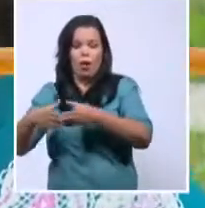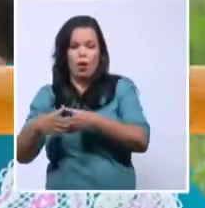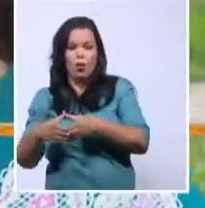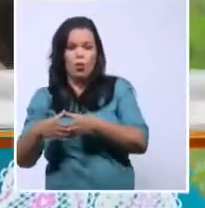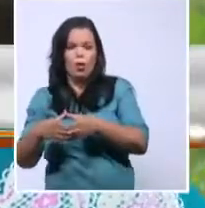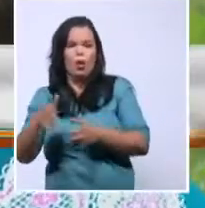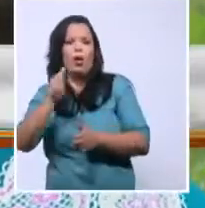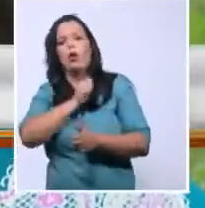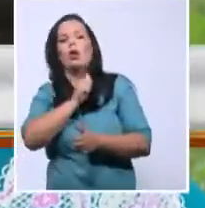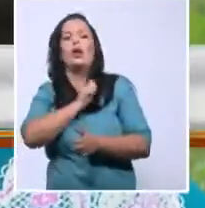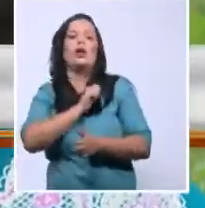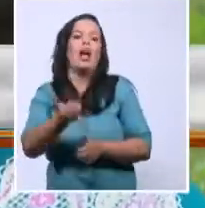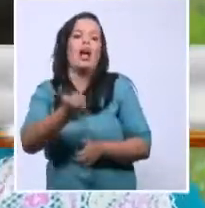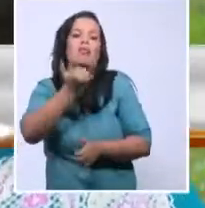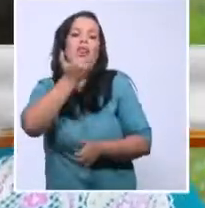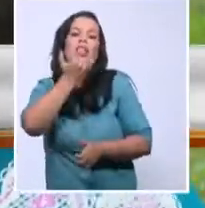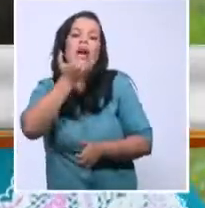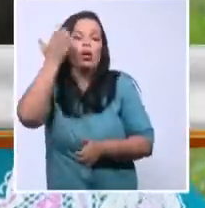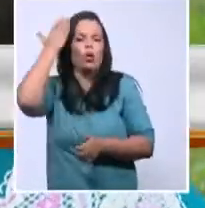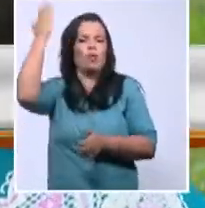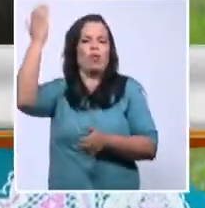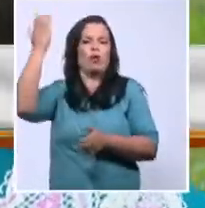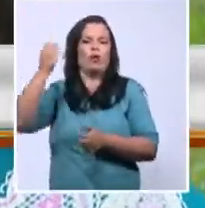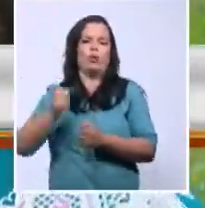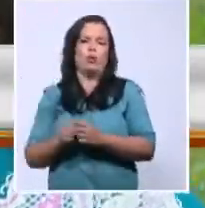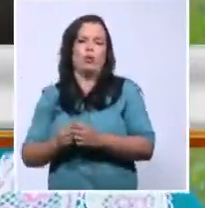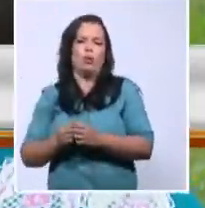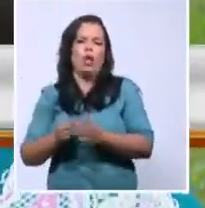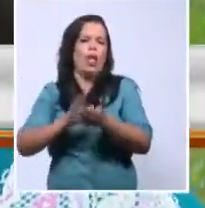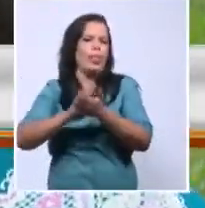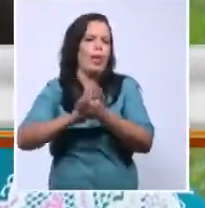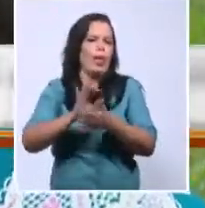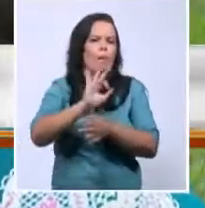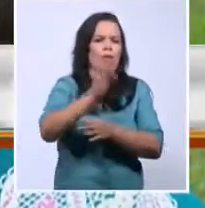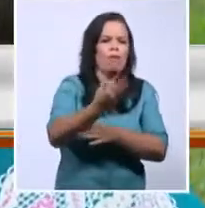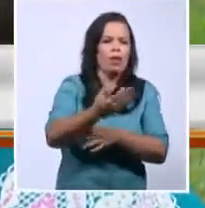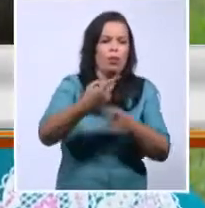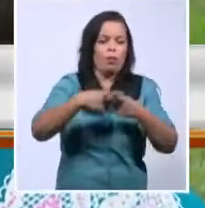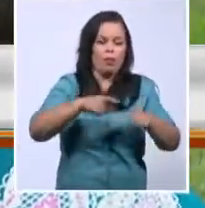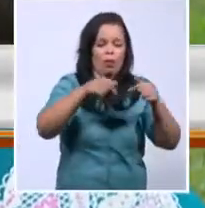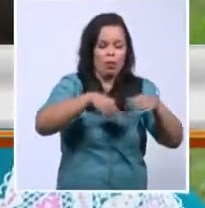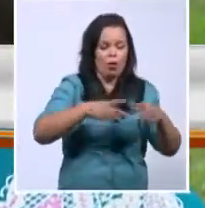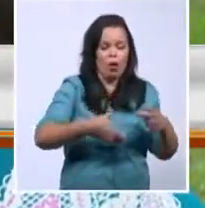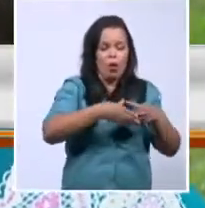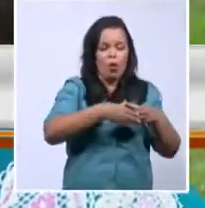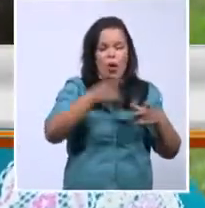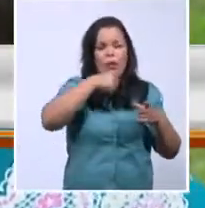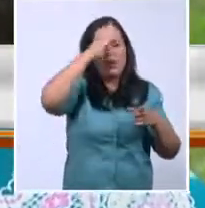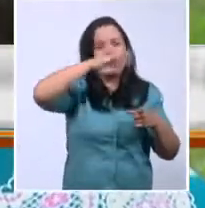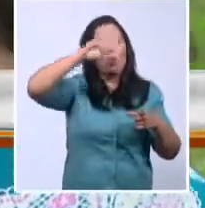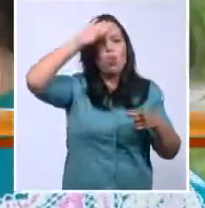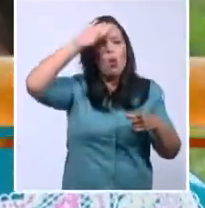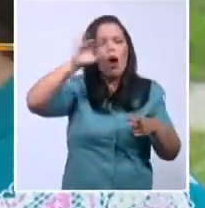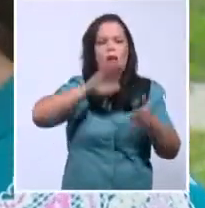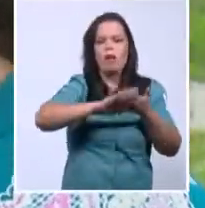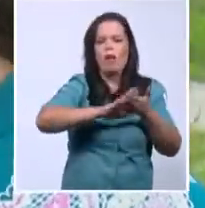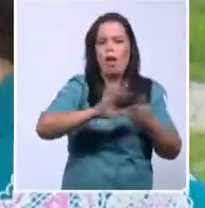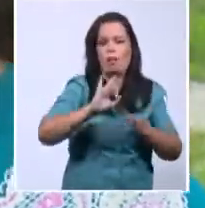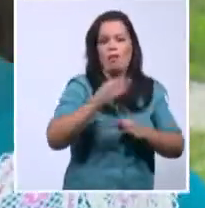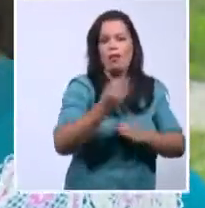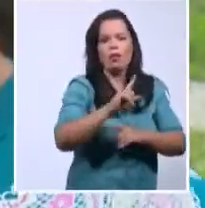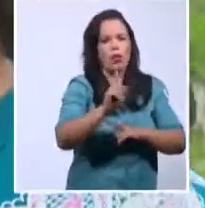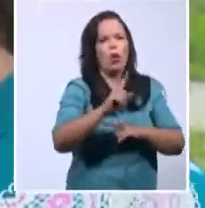mucho menos, es perfecta. Pero nuestros problemas, nuestros errores, o lo que Cuba tenga que determinar que deba ser cambiado, lo decidimos